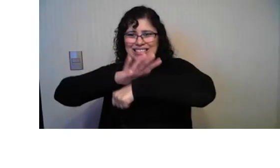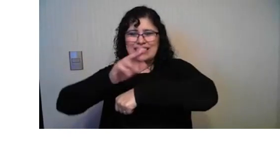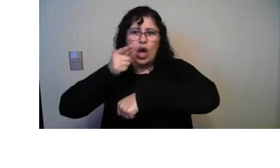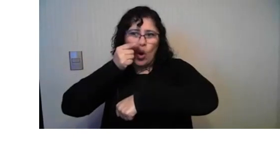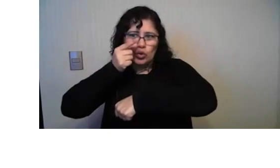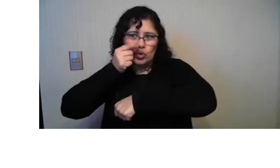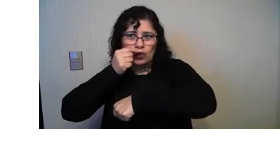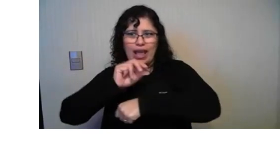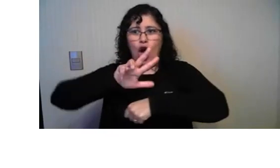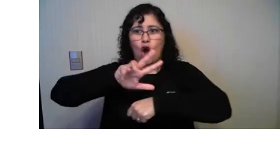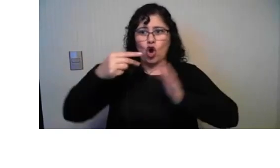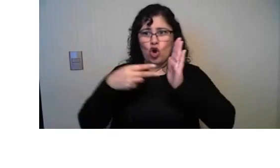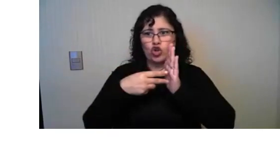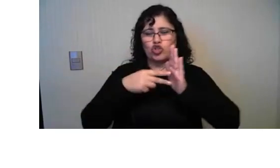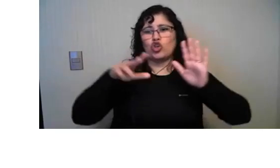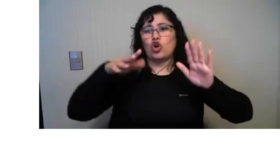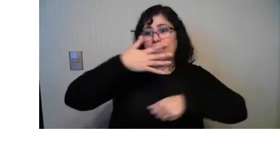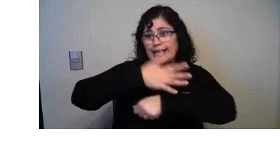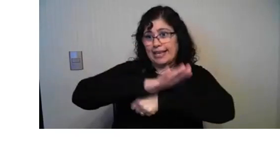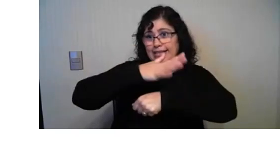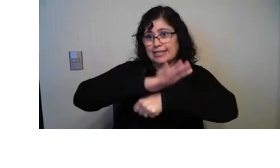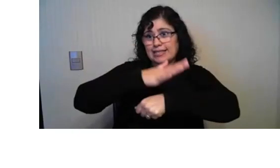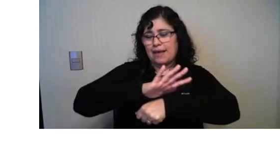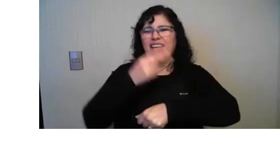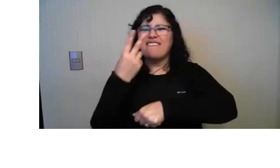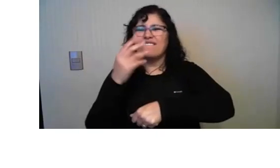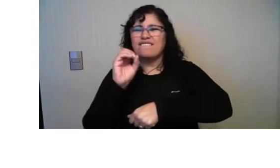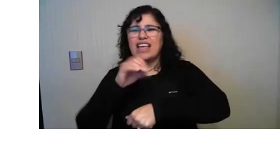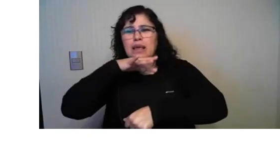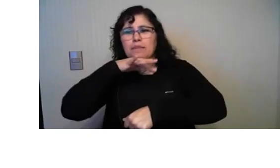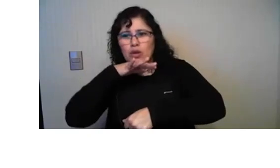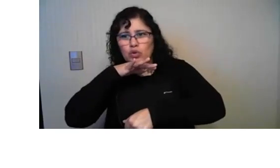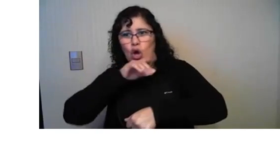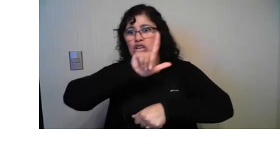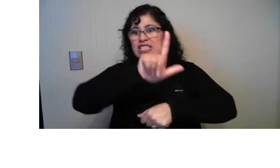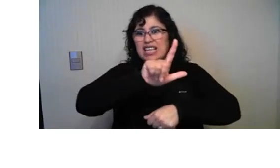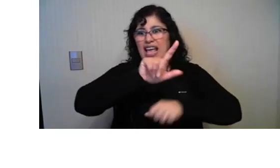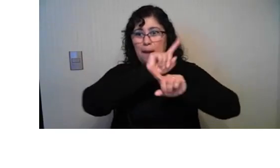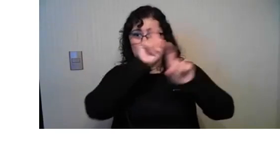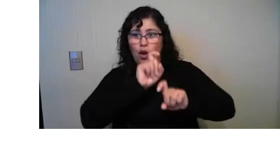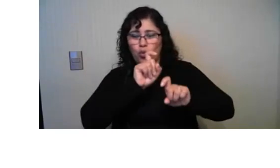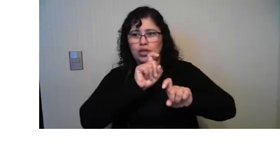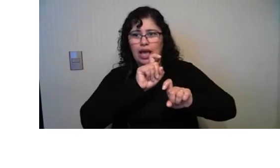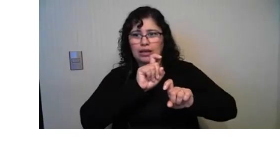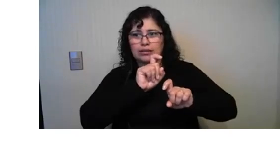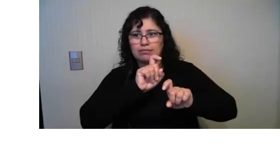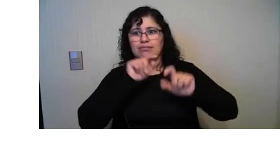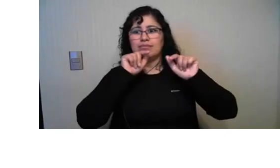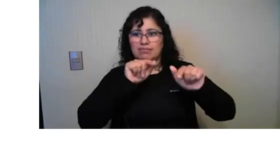inicio 8:15, 20 minutos para responder 7 preguntas de alternativa vía Socrative